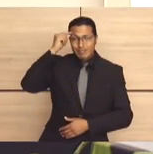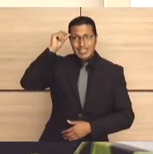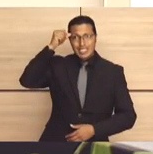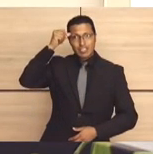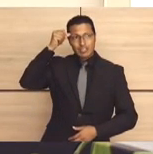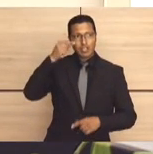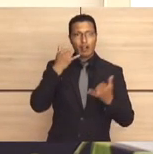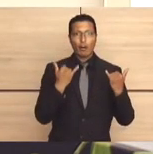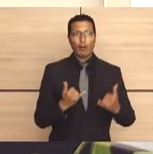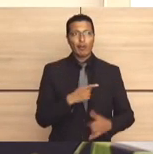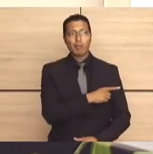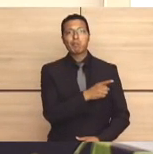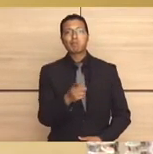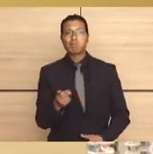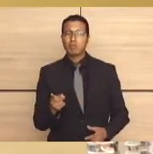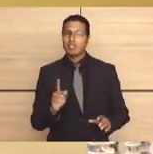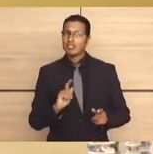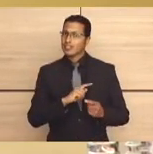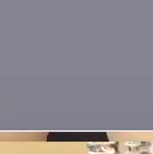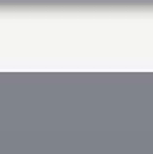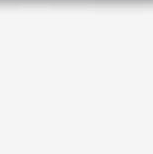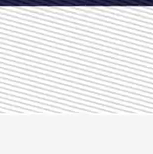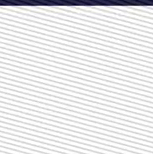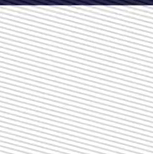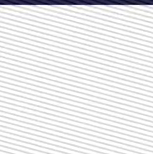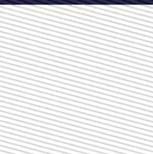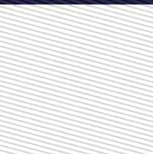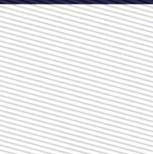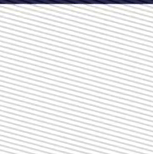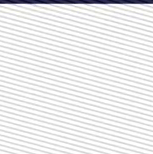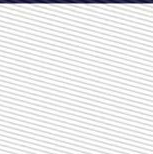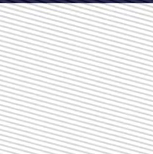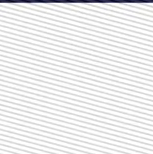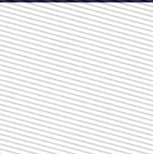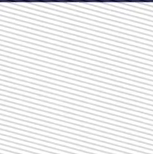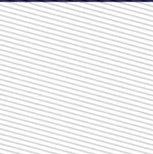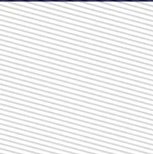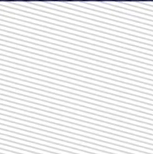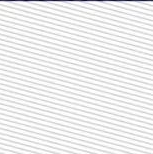sería otro. Así que confíen y no olvidemos más.